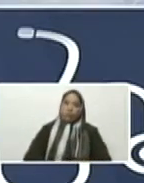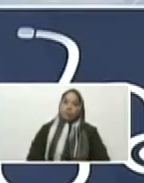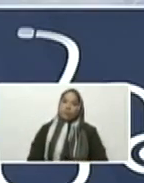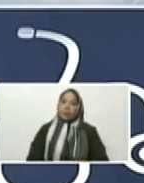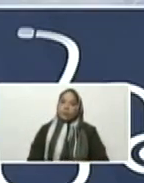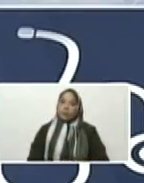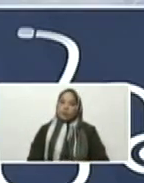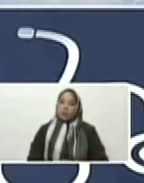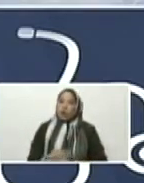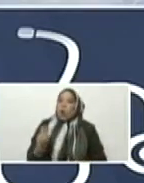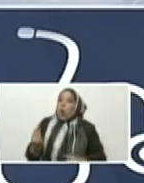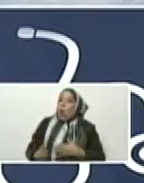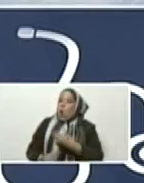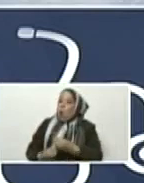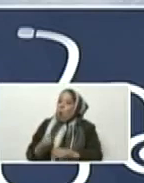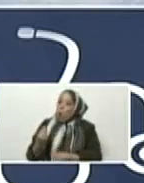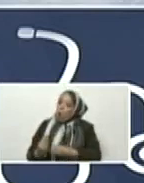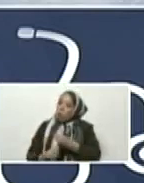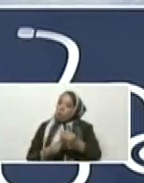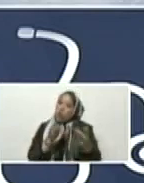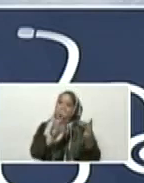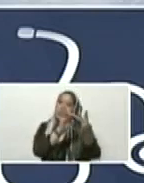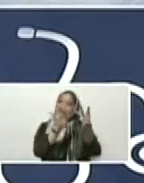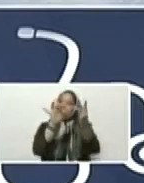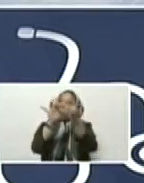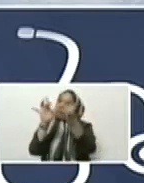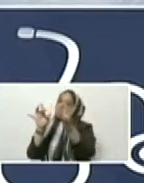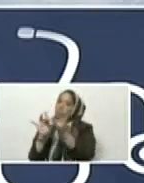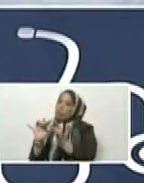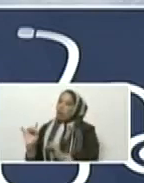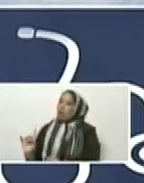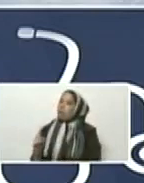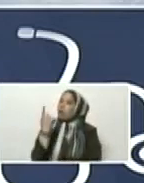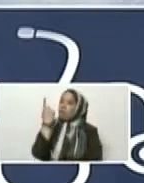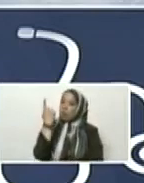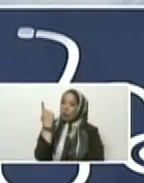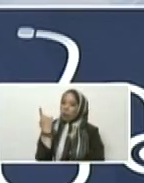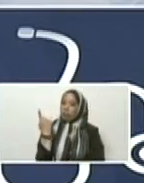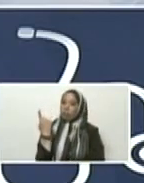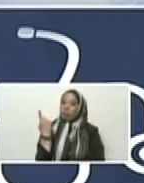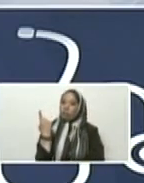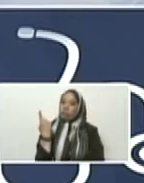¿Cómo se puede hacer eso? En primer lugar, de